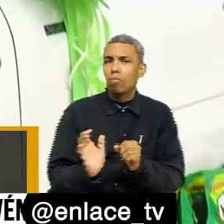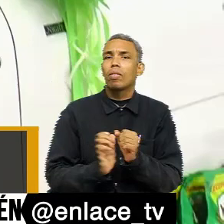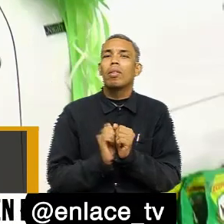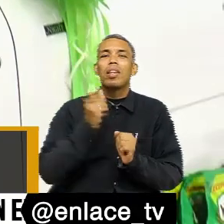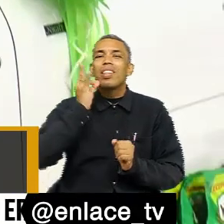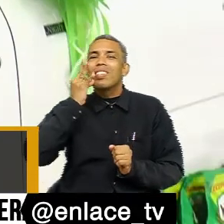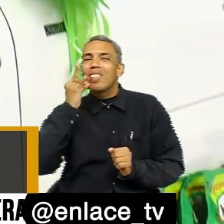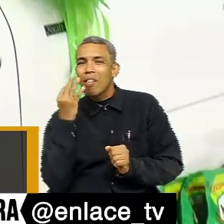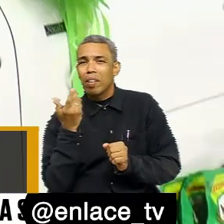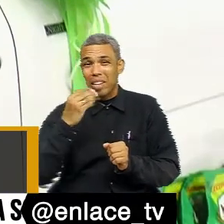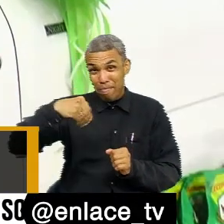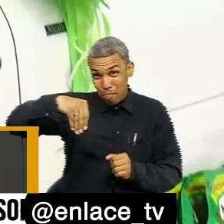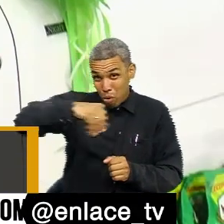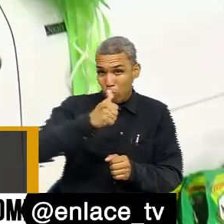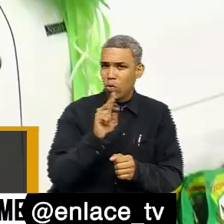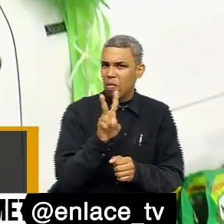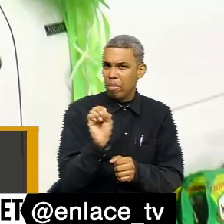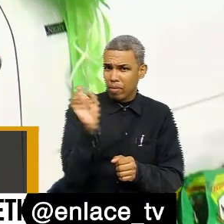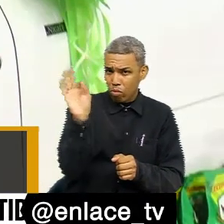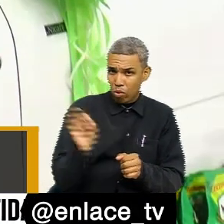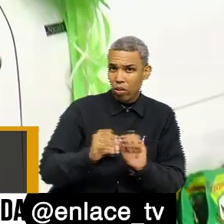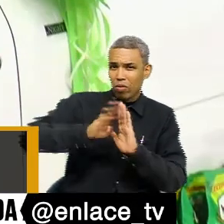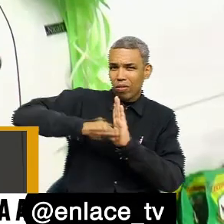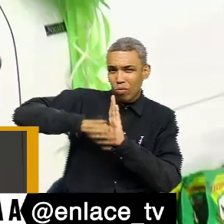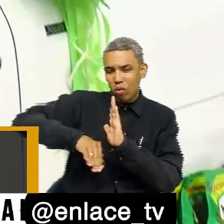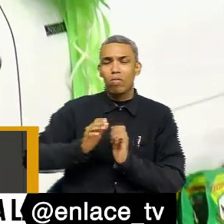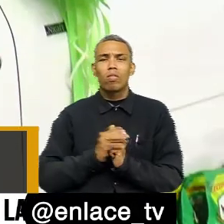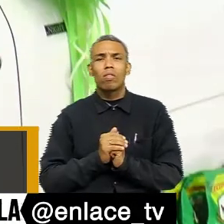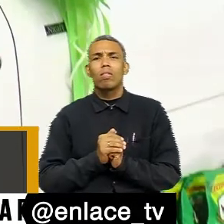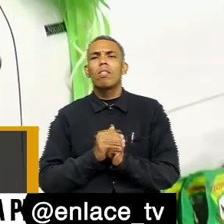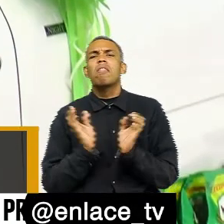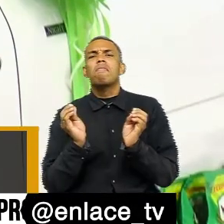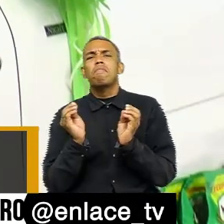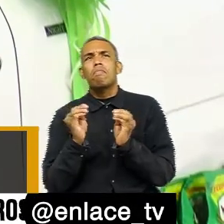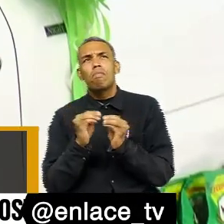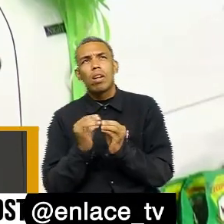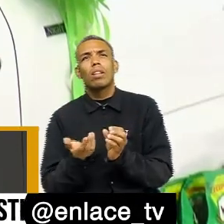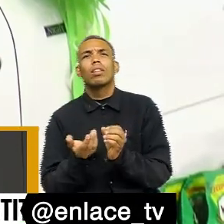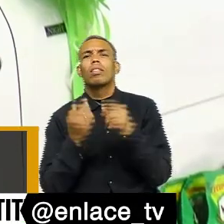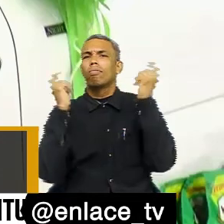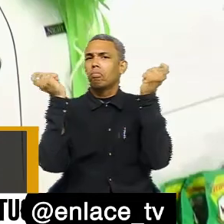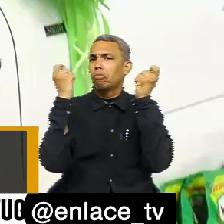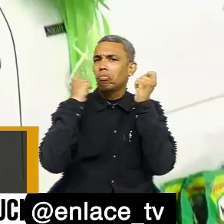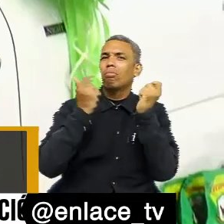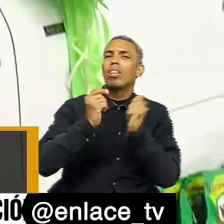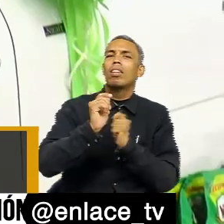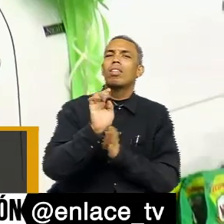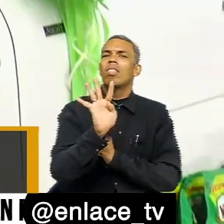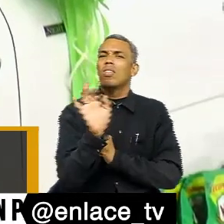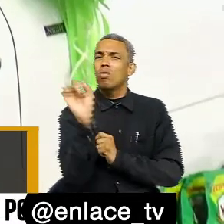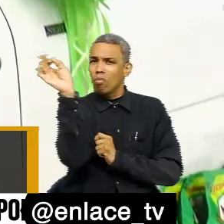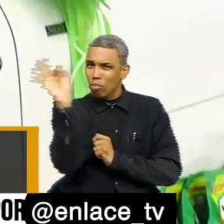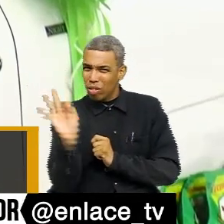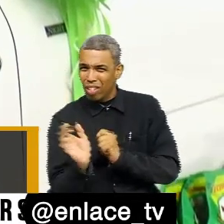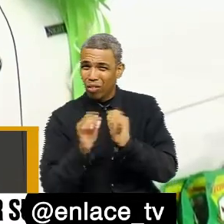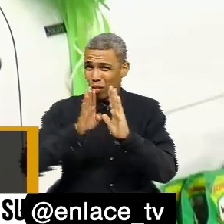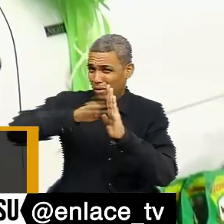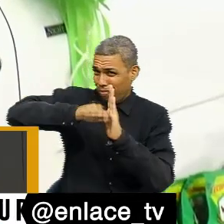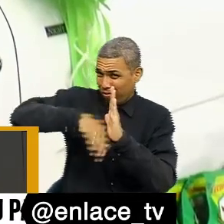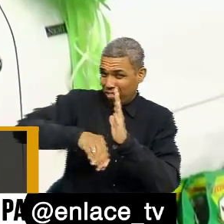descuento. Tenemos en la parte de desmanchadores normales con 40% de descuento. Y por ahí, en el caso